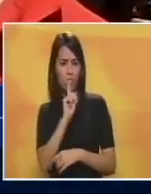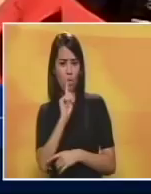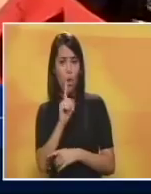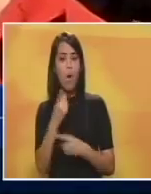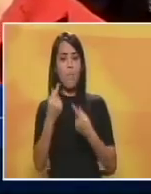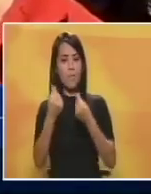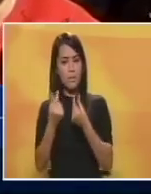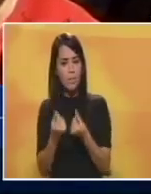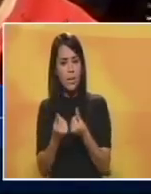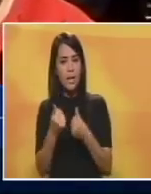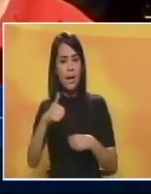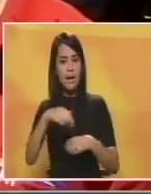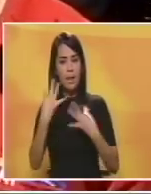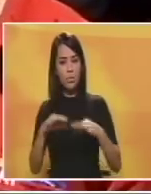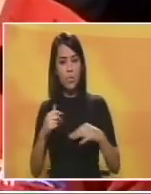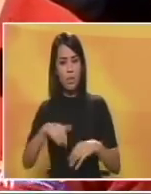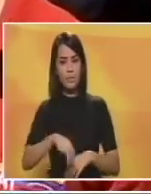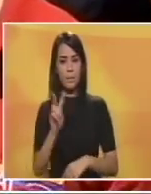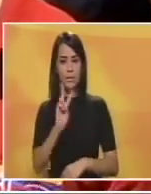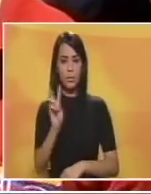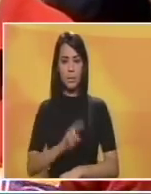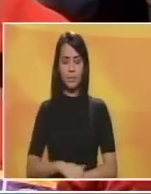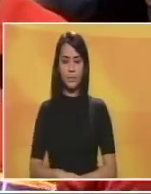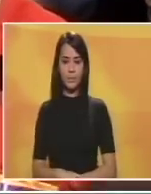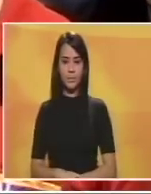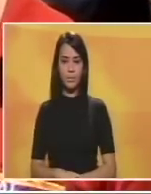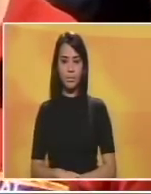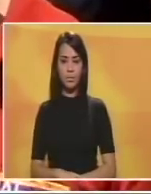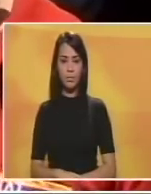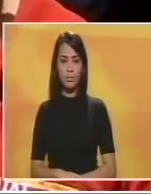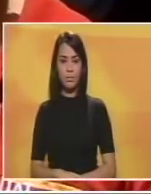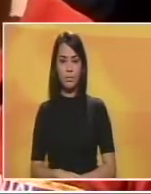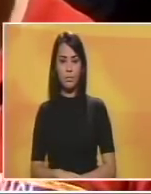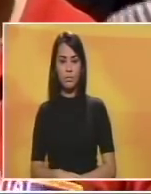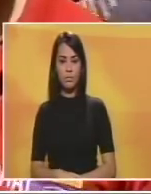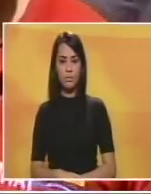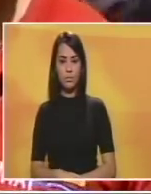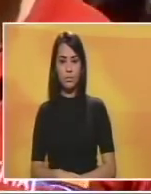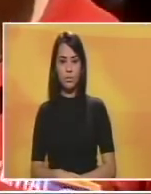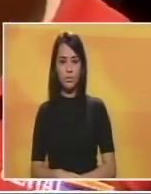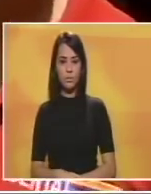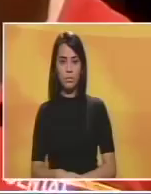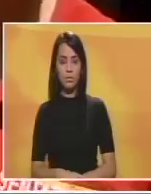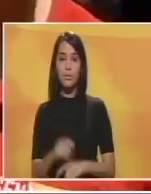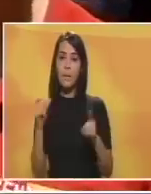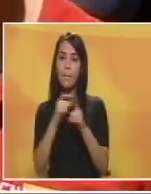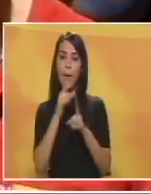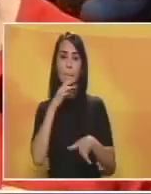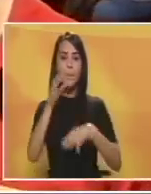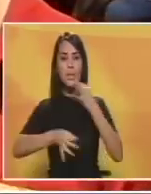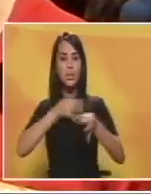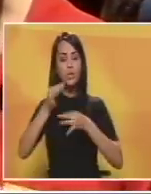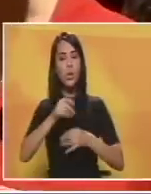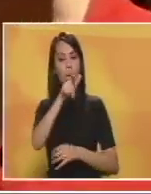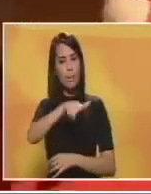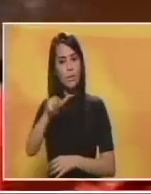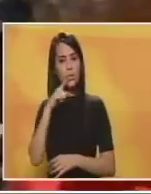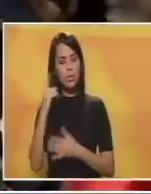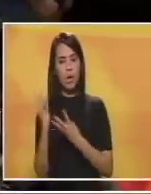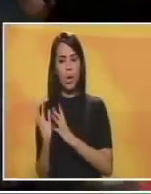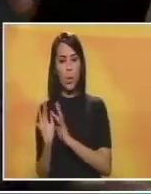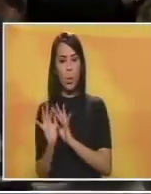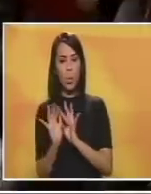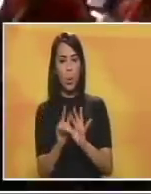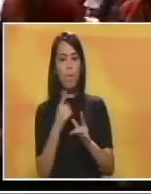recursos naturales de Venezuela. En palabras de una de las personas que se ha sumado a esta movilización acá el día de hoy